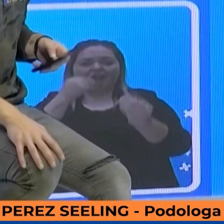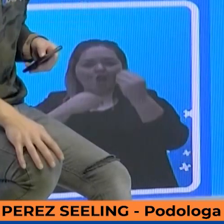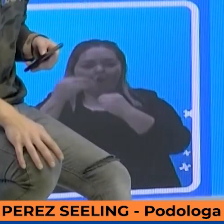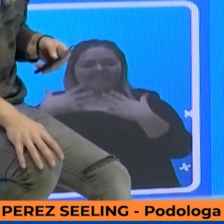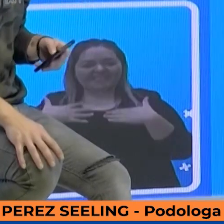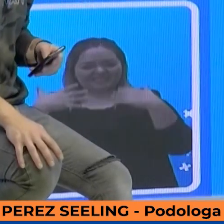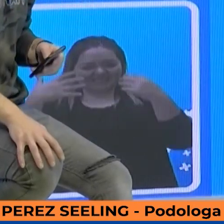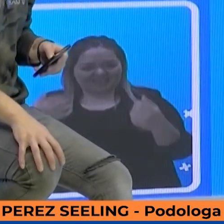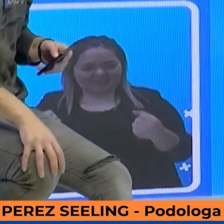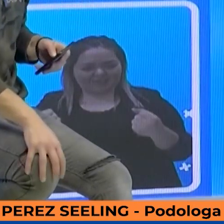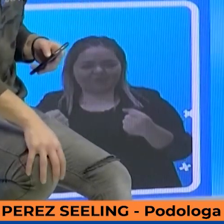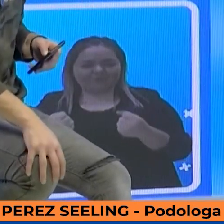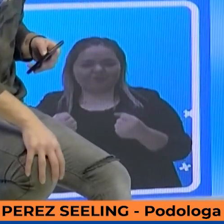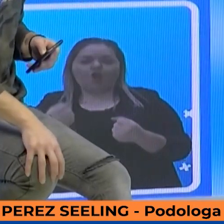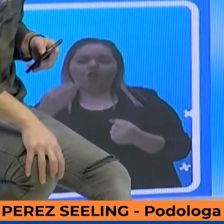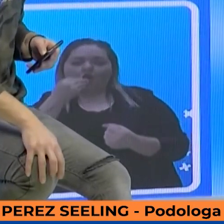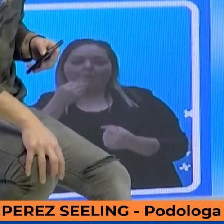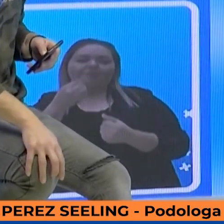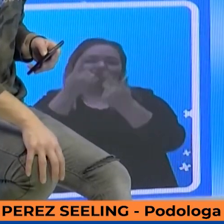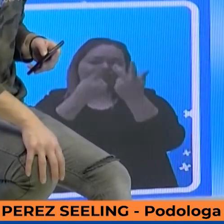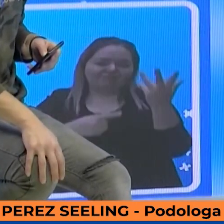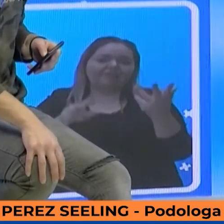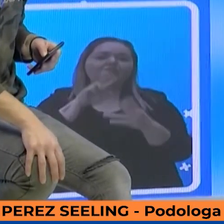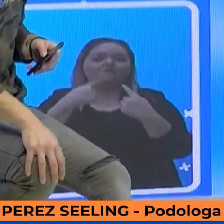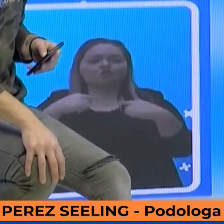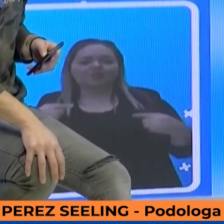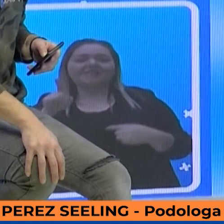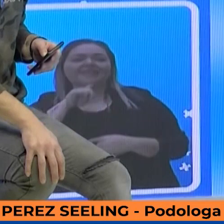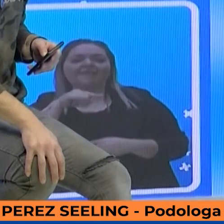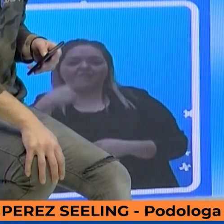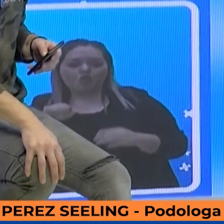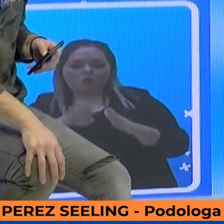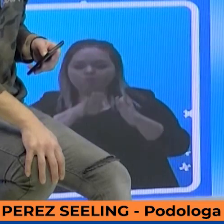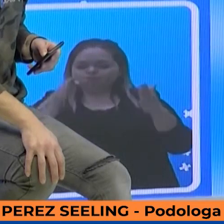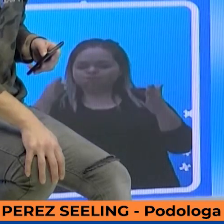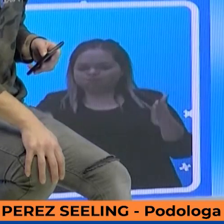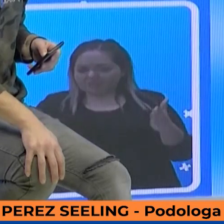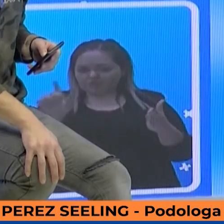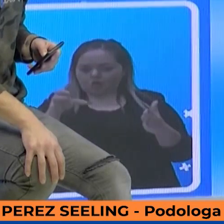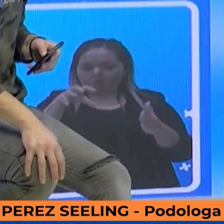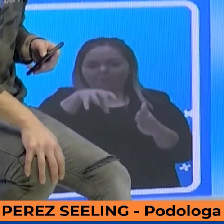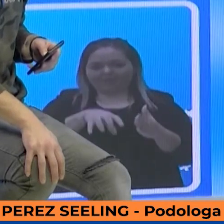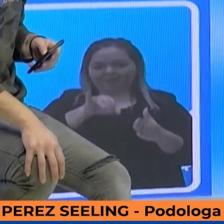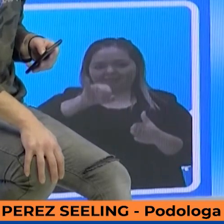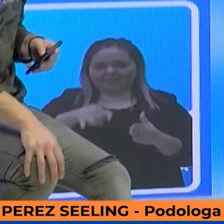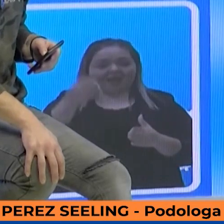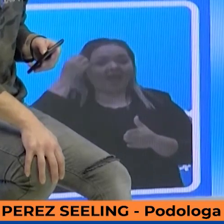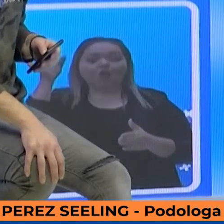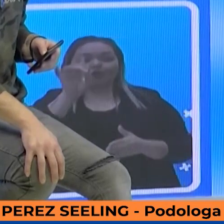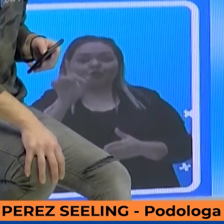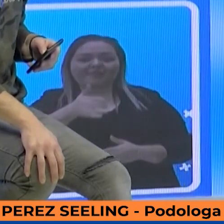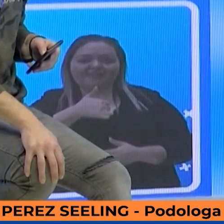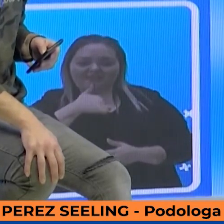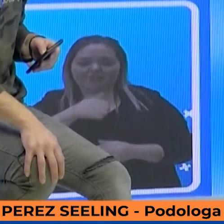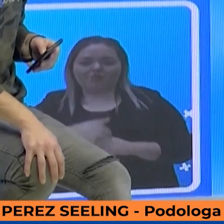está encaminada. La idea está encaminada. La invitación es desde las 4 de la tarde a las 7 para